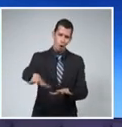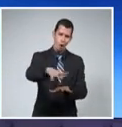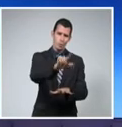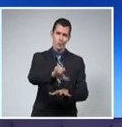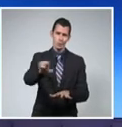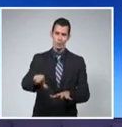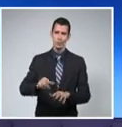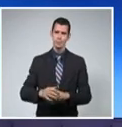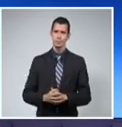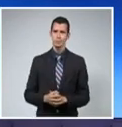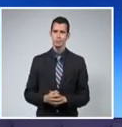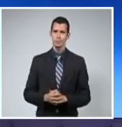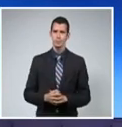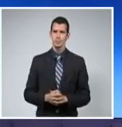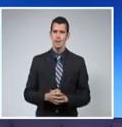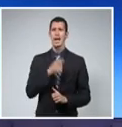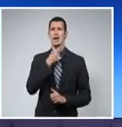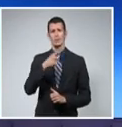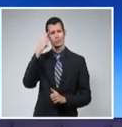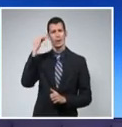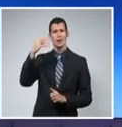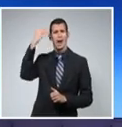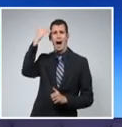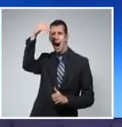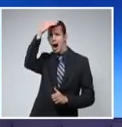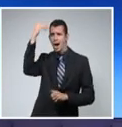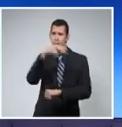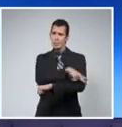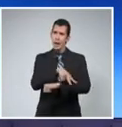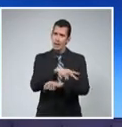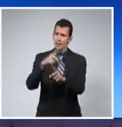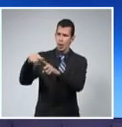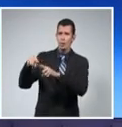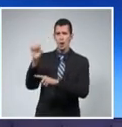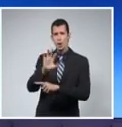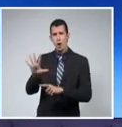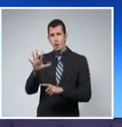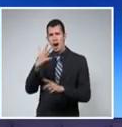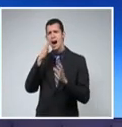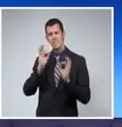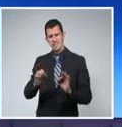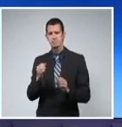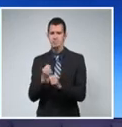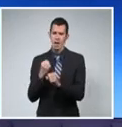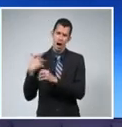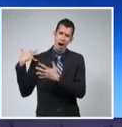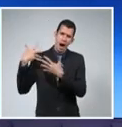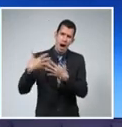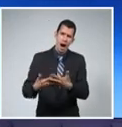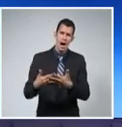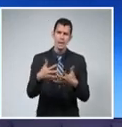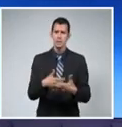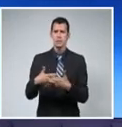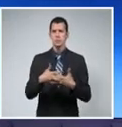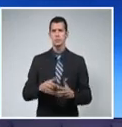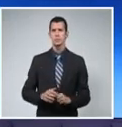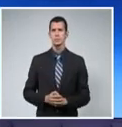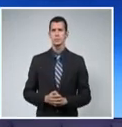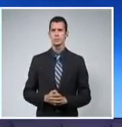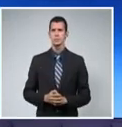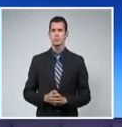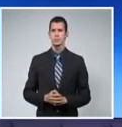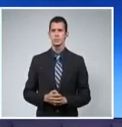construido estos cánticos, les voy a hablar próximamente. Regresaré muy pronto con más elementos también de los